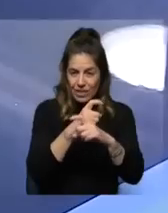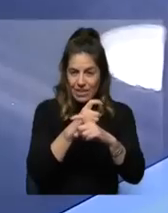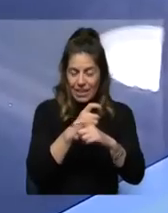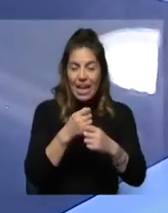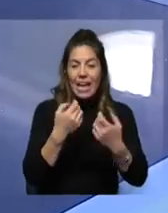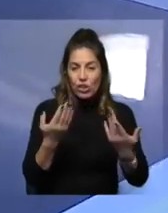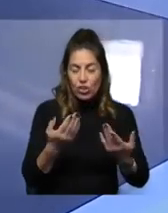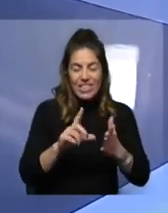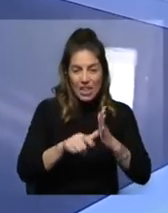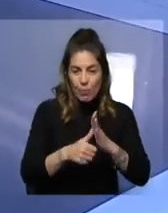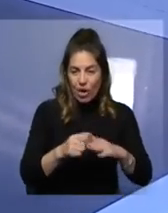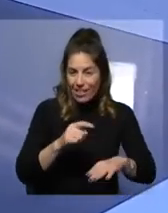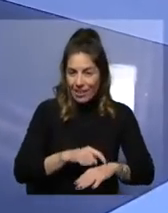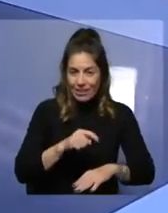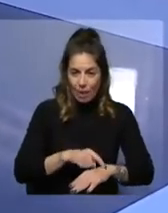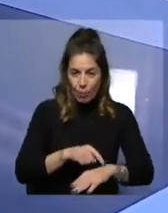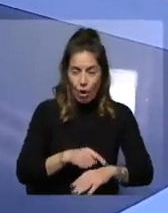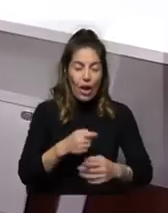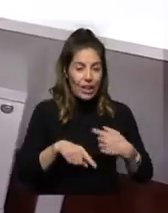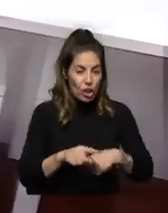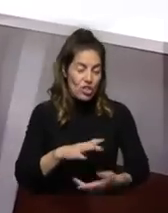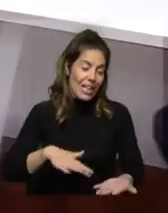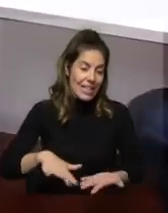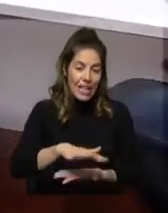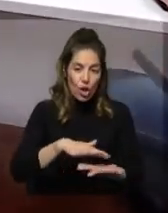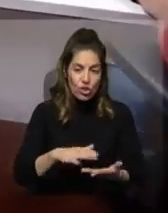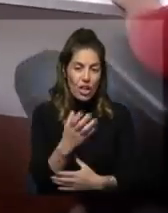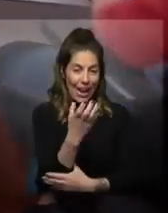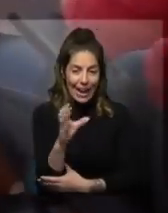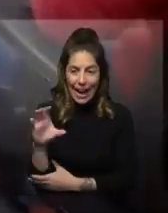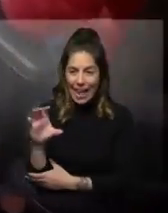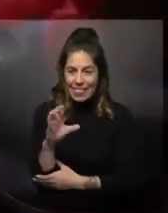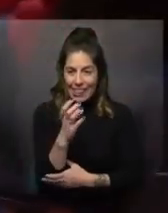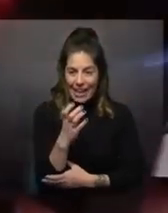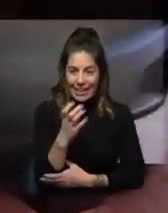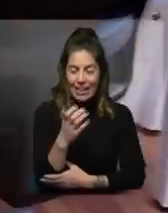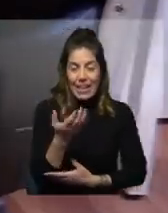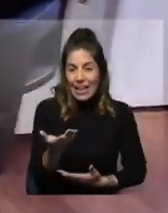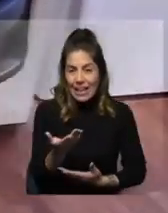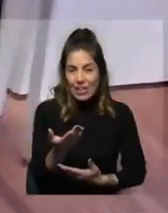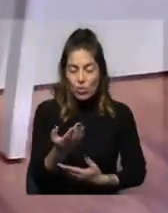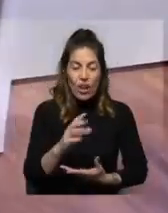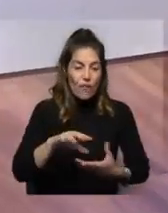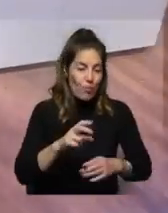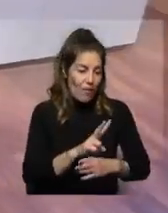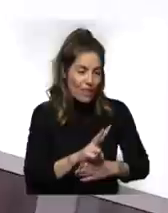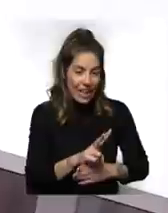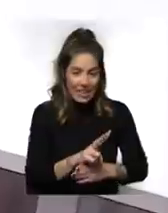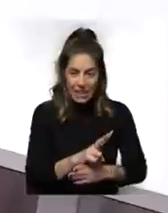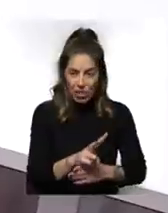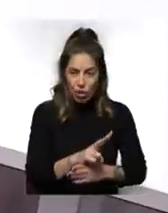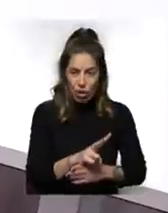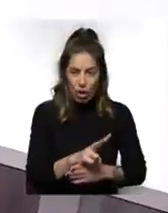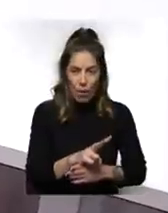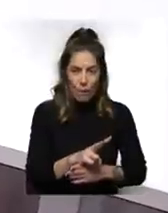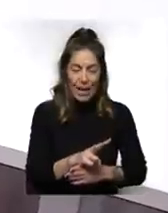se demora en el tiempo entonces en esas condiciones el radar es nada más que un fiscaliza ya